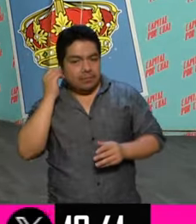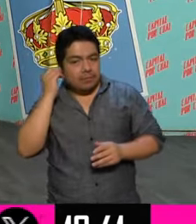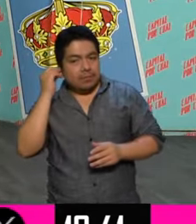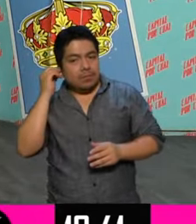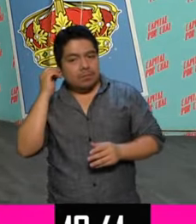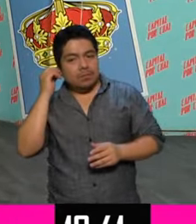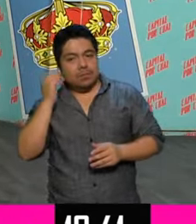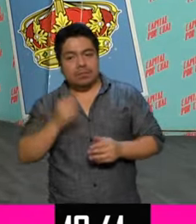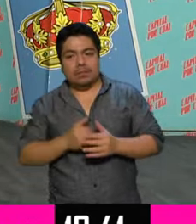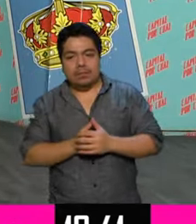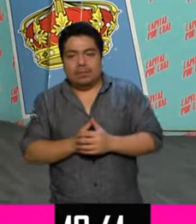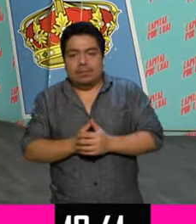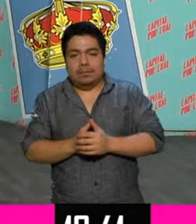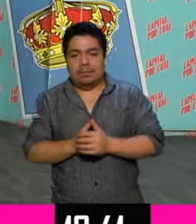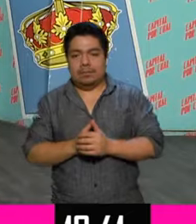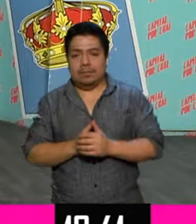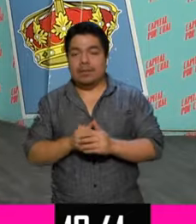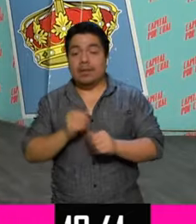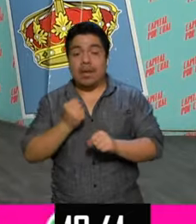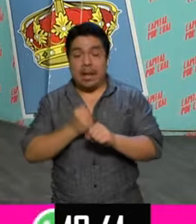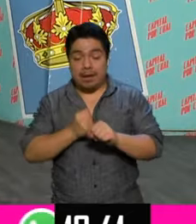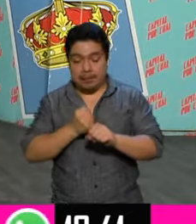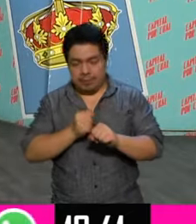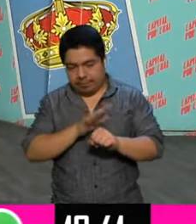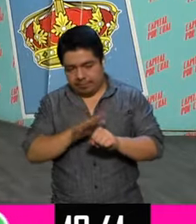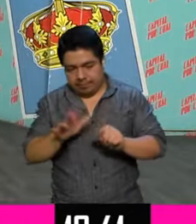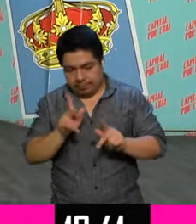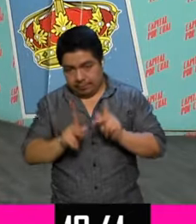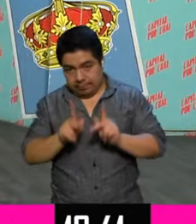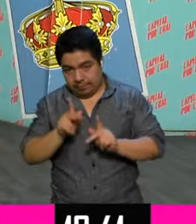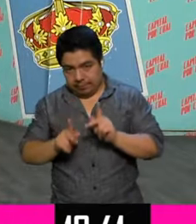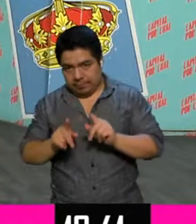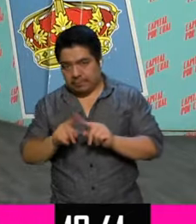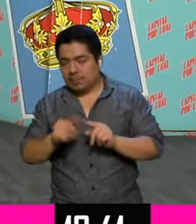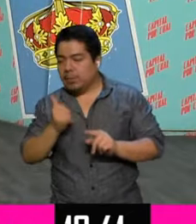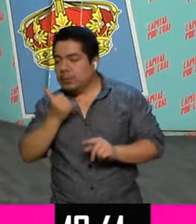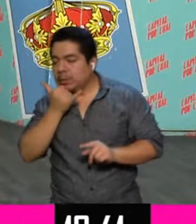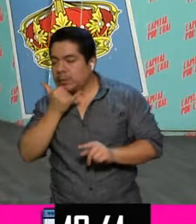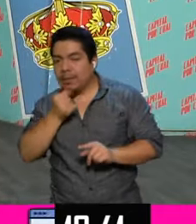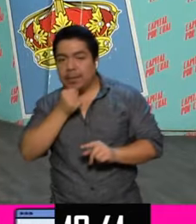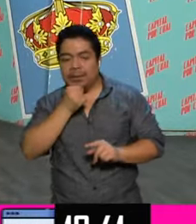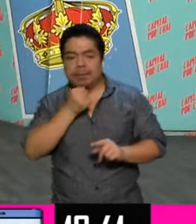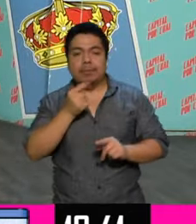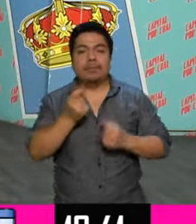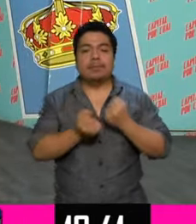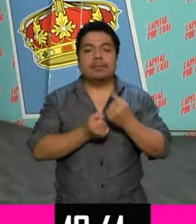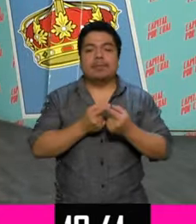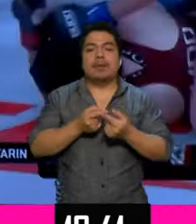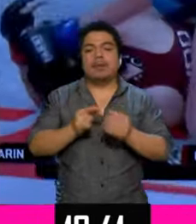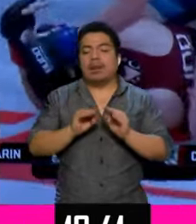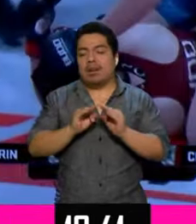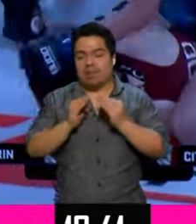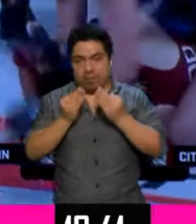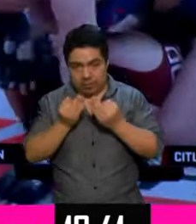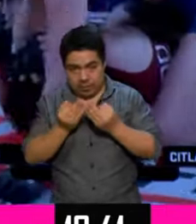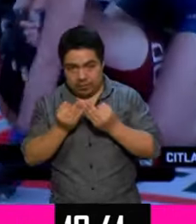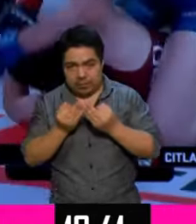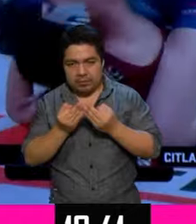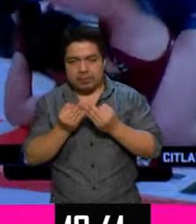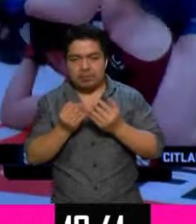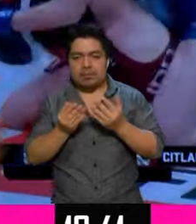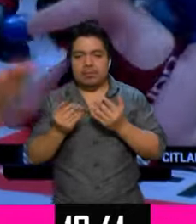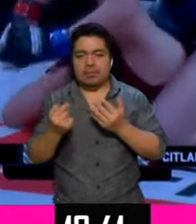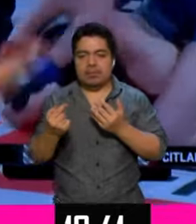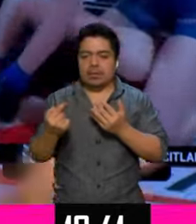justo estábamos platicando que hay como... Gracias. Hay ciertas posiciones donde pues te agreden